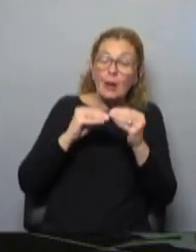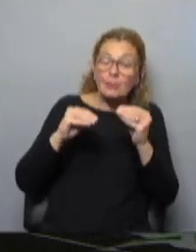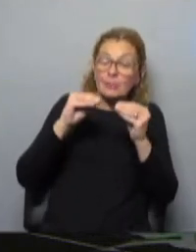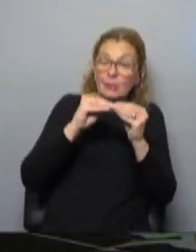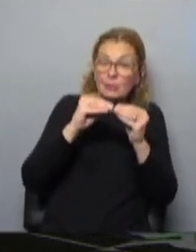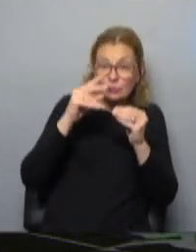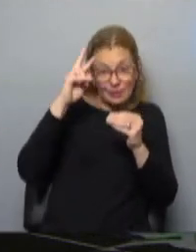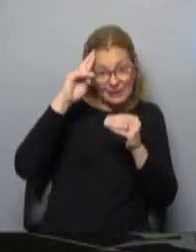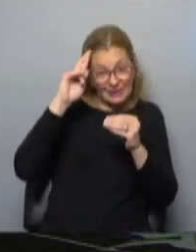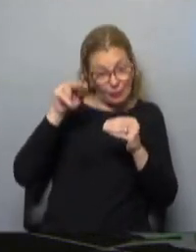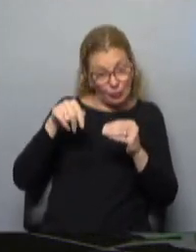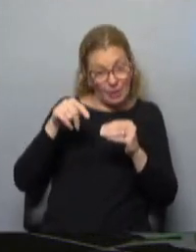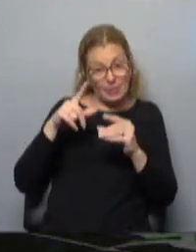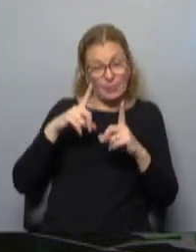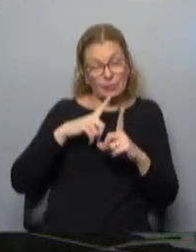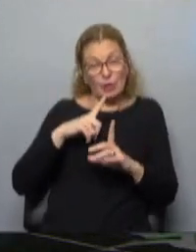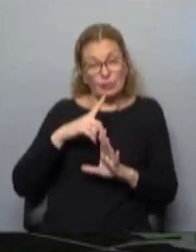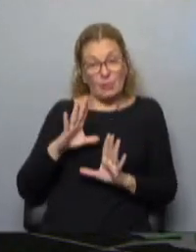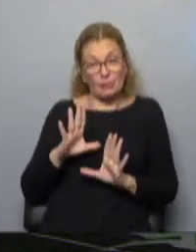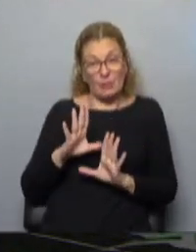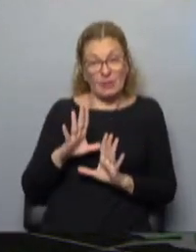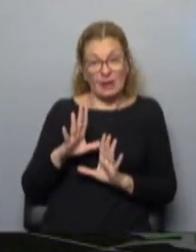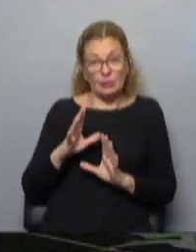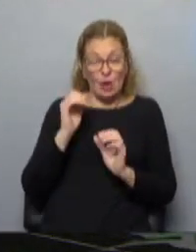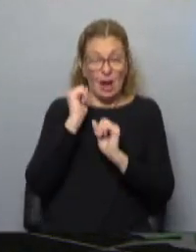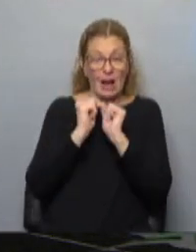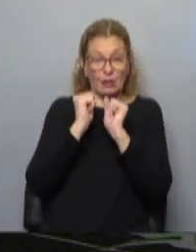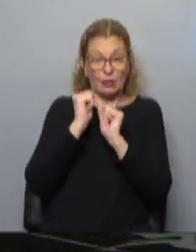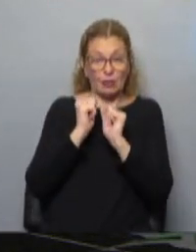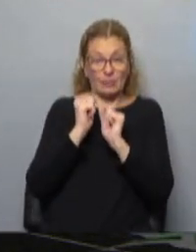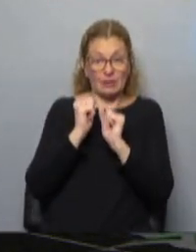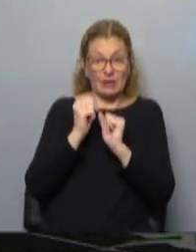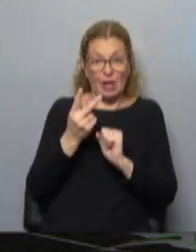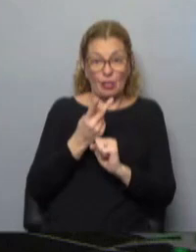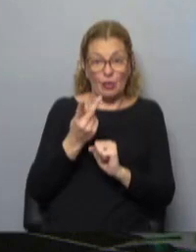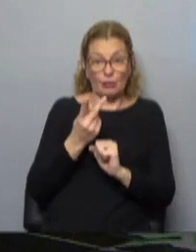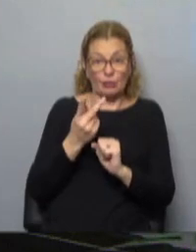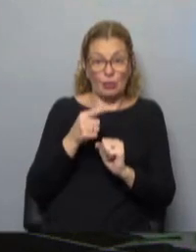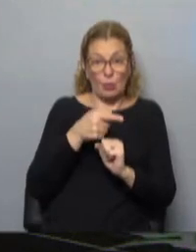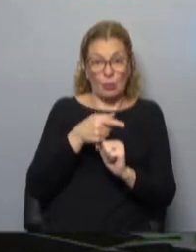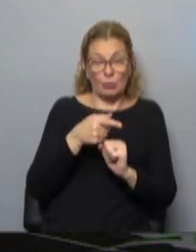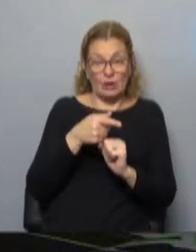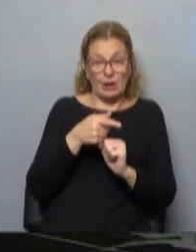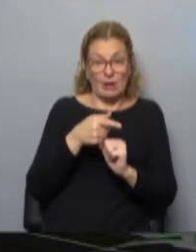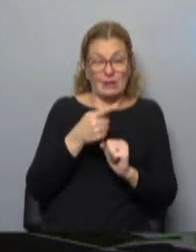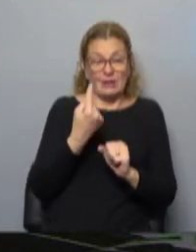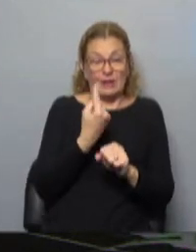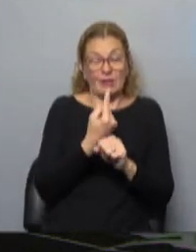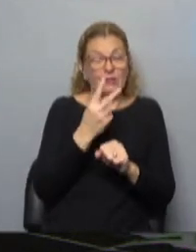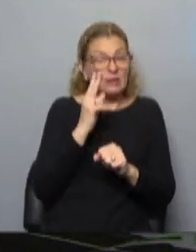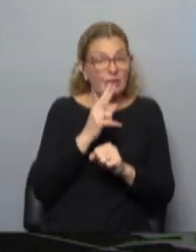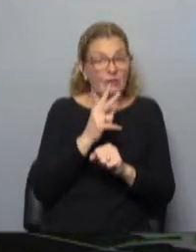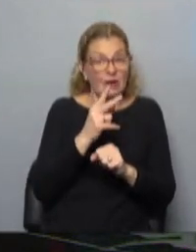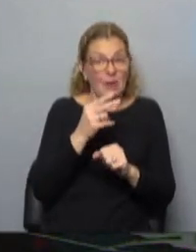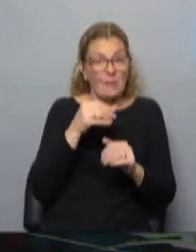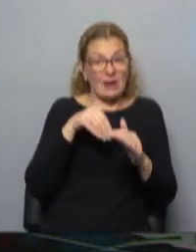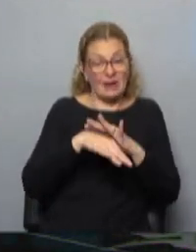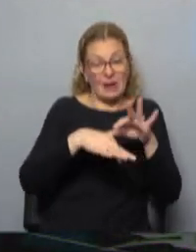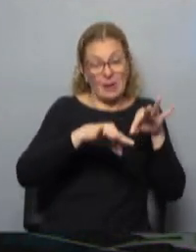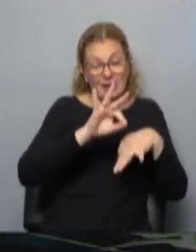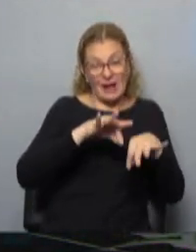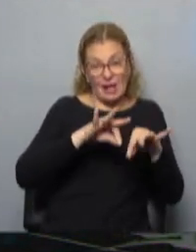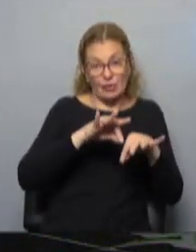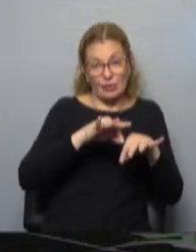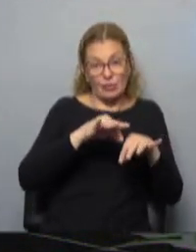razonablemente esperable que es la economía se mueve a dos velocidades una velocidad tiene que ver con el mercado interno que responde a